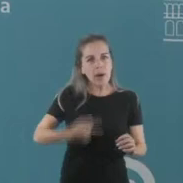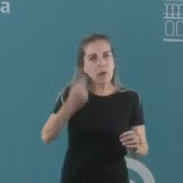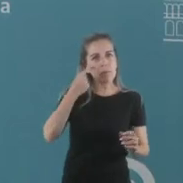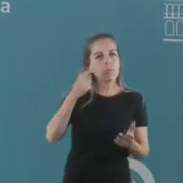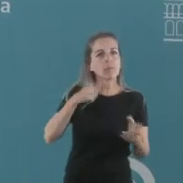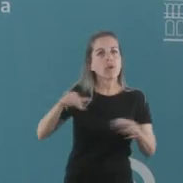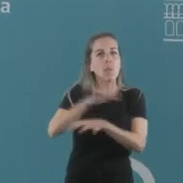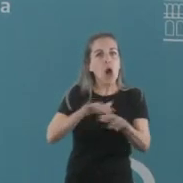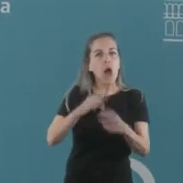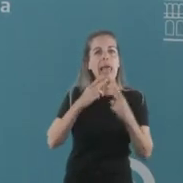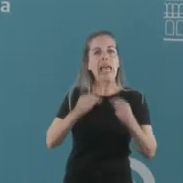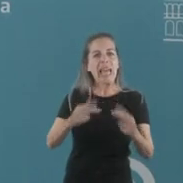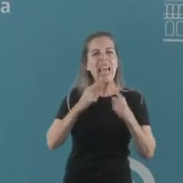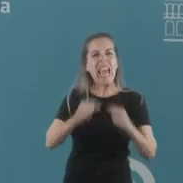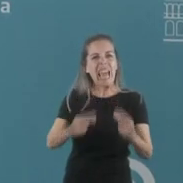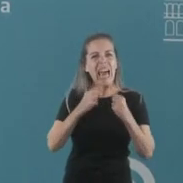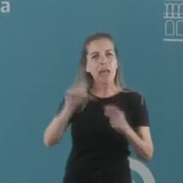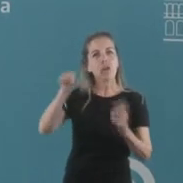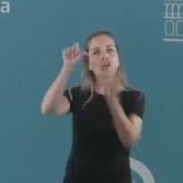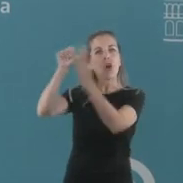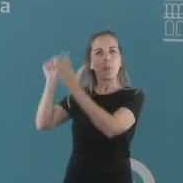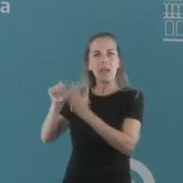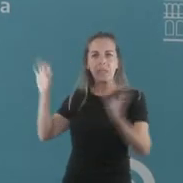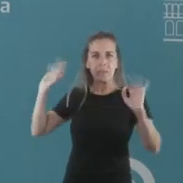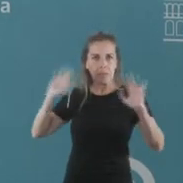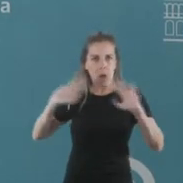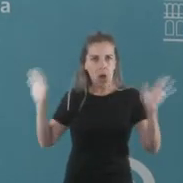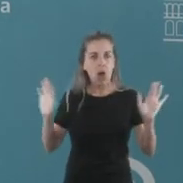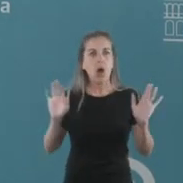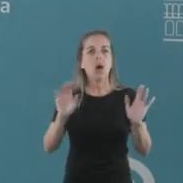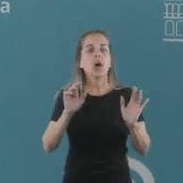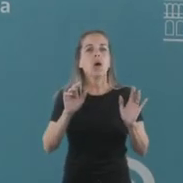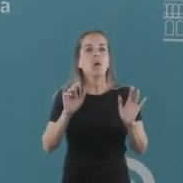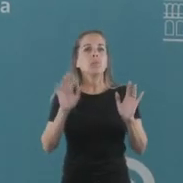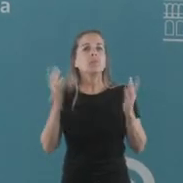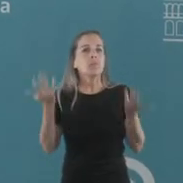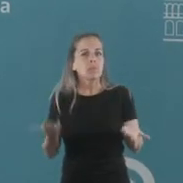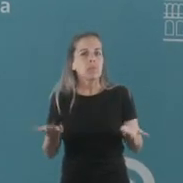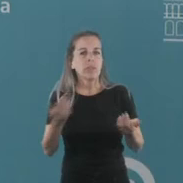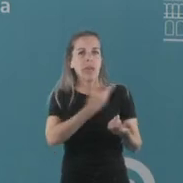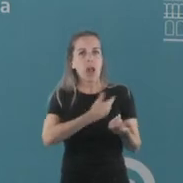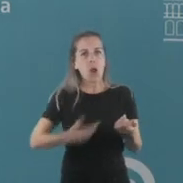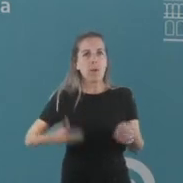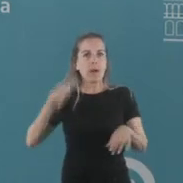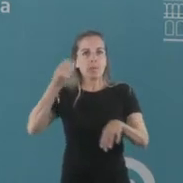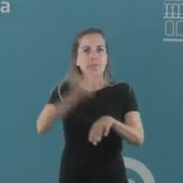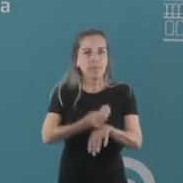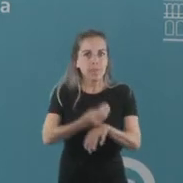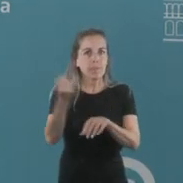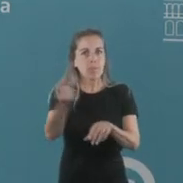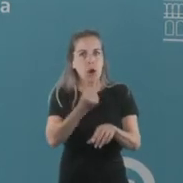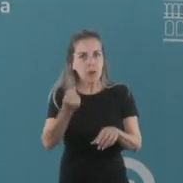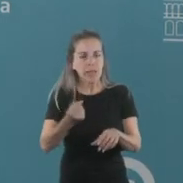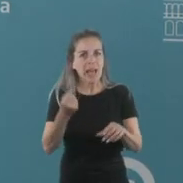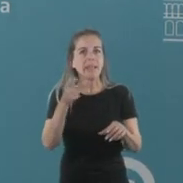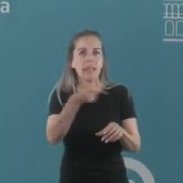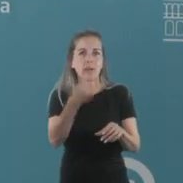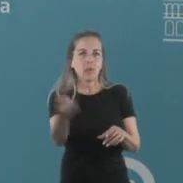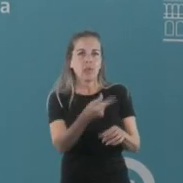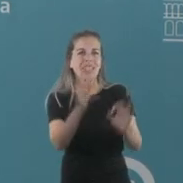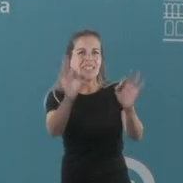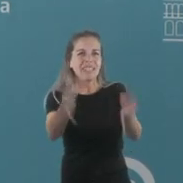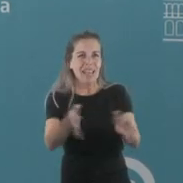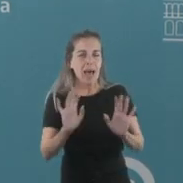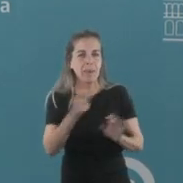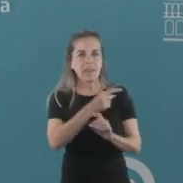eso, sino que forma parte del Concierto Internacional de las Naciones, en el cual tiene un rol muy destacado. Ustedes habrán visto que durante